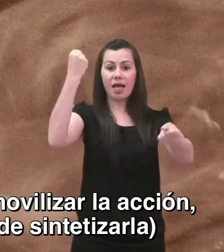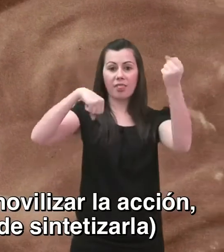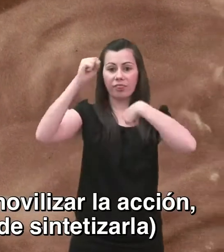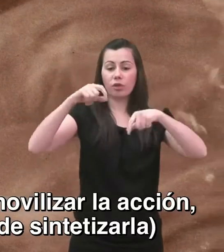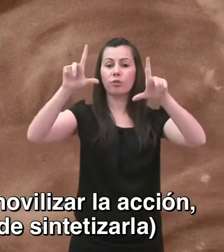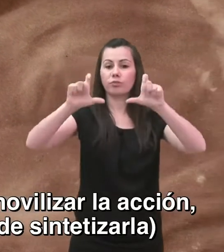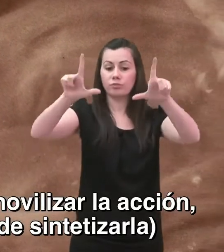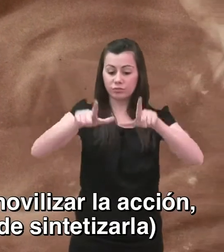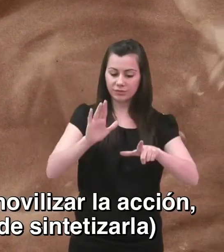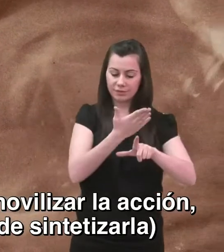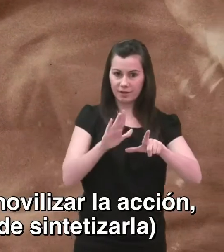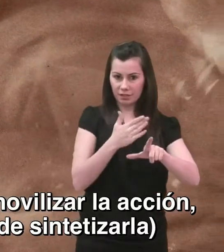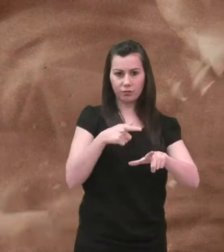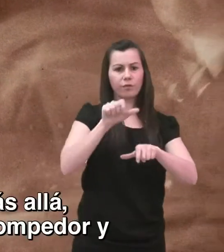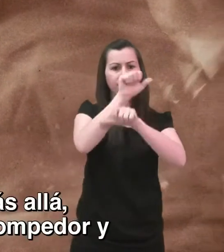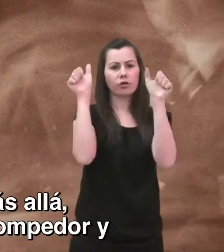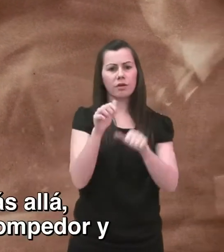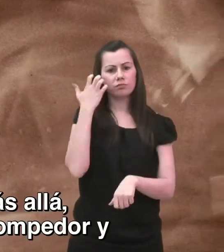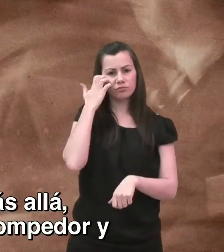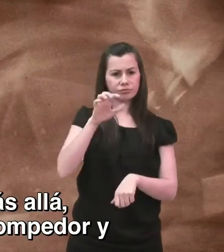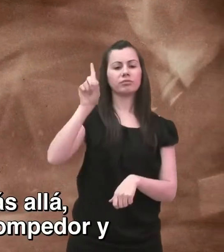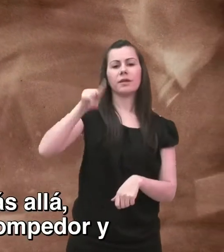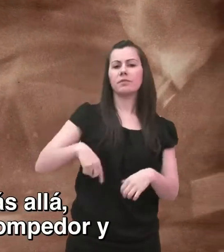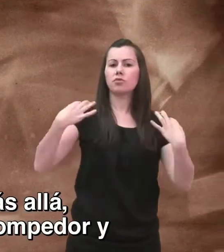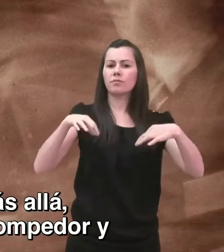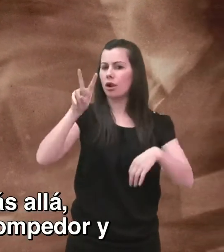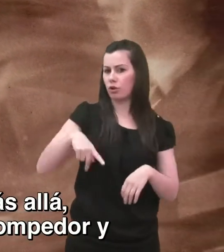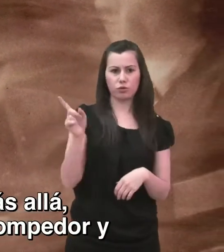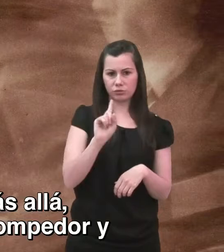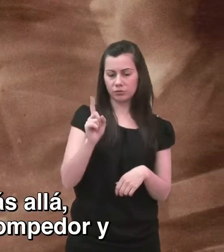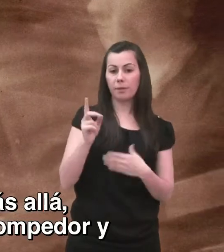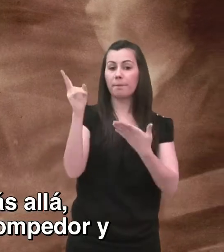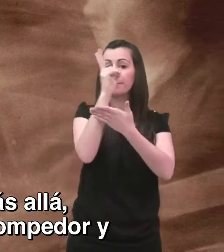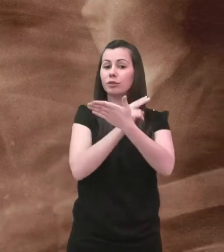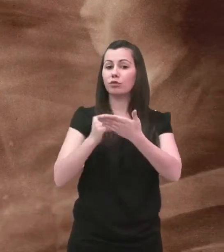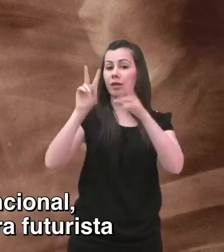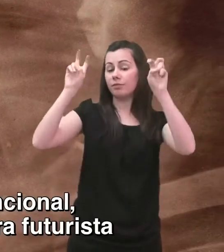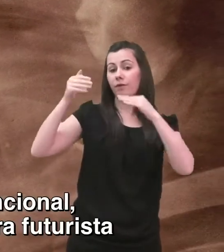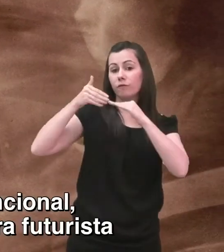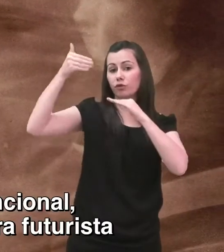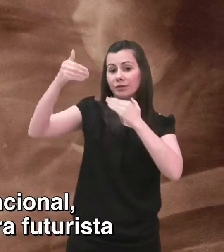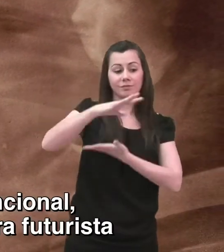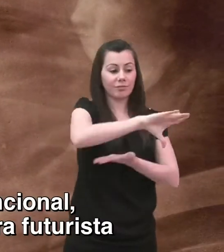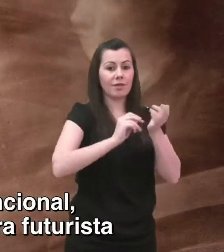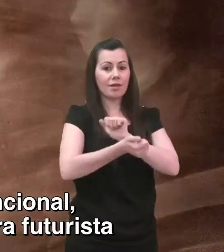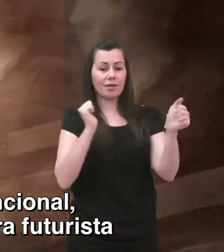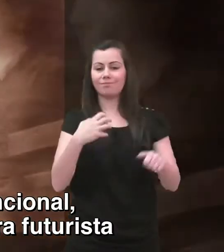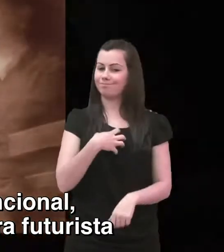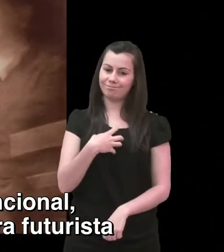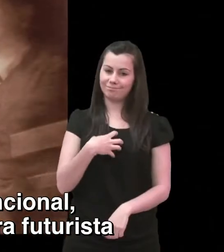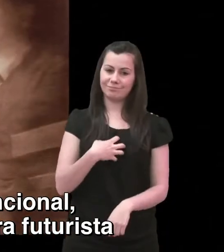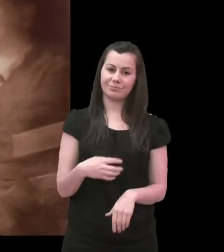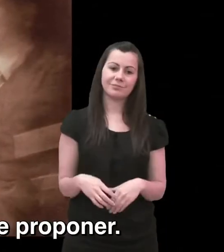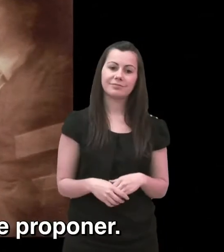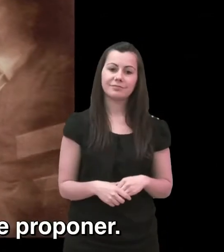de descomponerla y de sintetizarla, iba mucho más allá. Era mucho más rompedor y menos convencional de lo que la